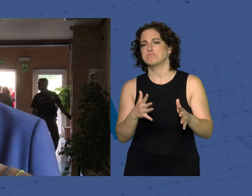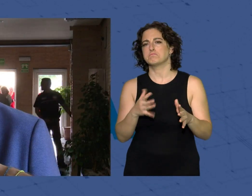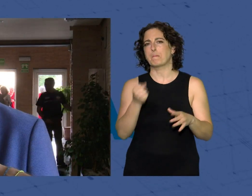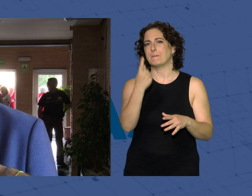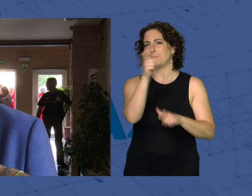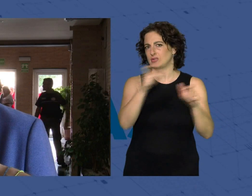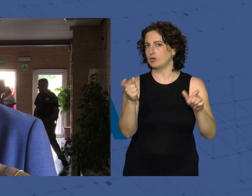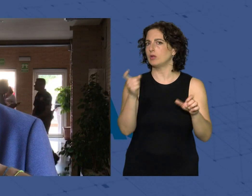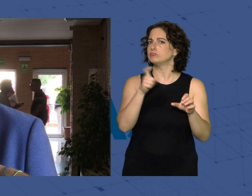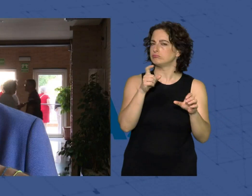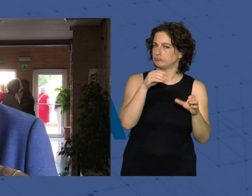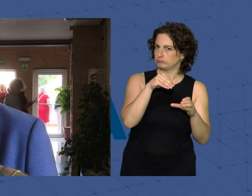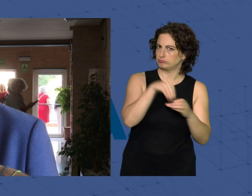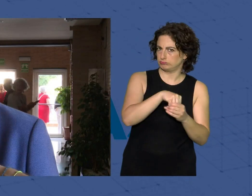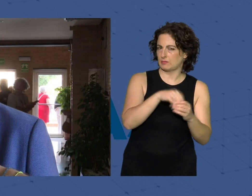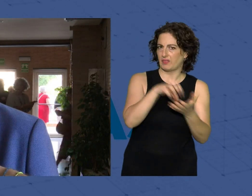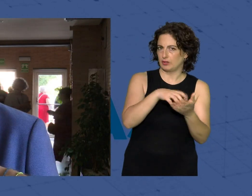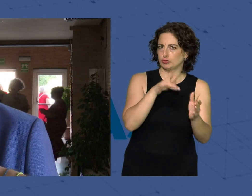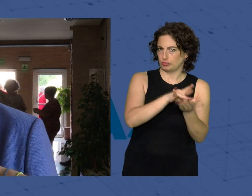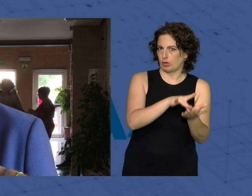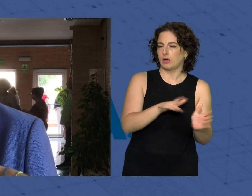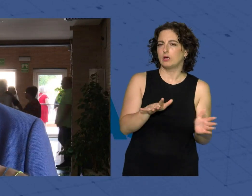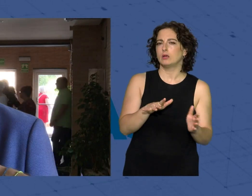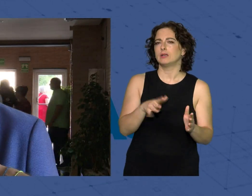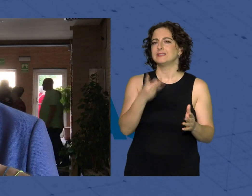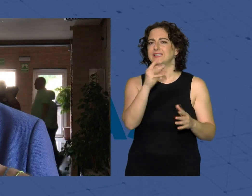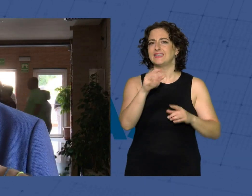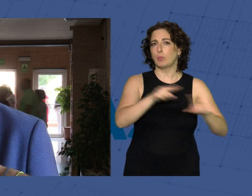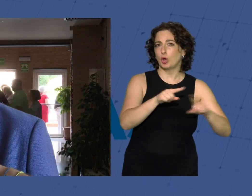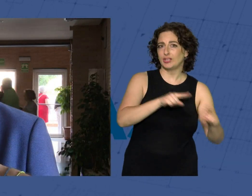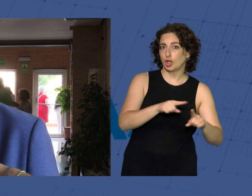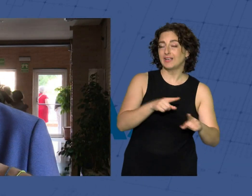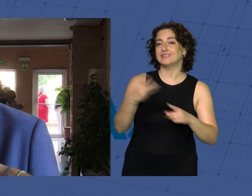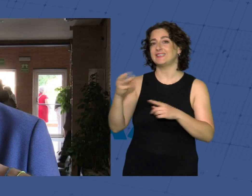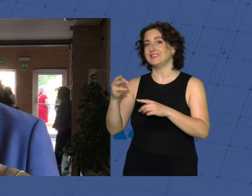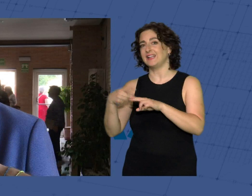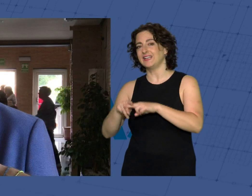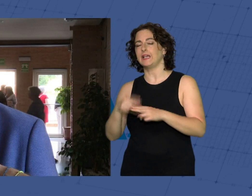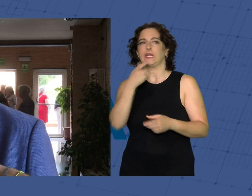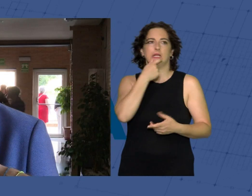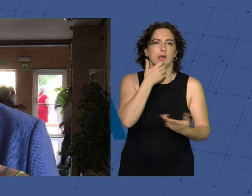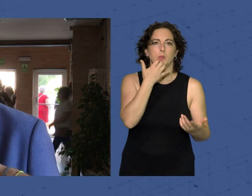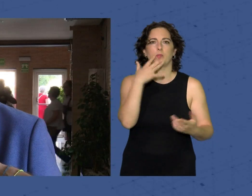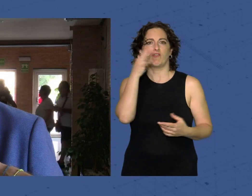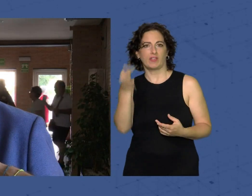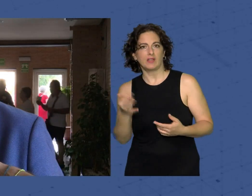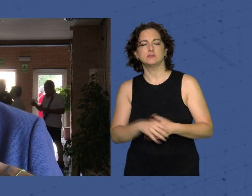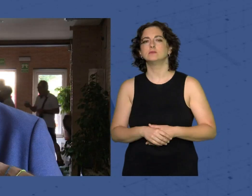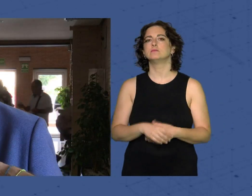personas pasan por el centro o sea que hay una actividad 30 monitores y 30 talleres se da inglés se da francés